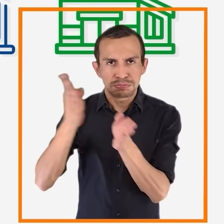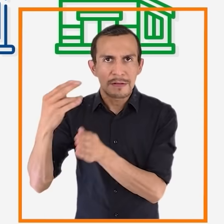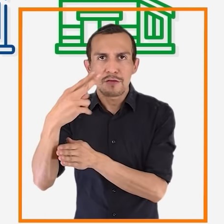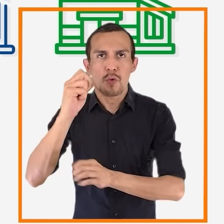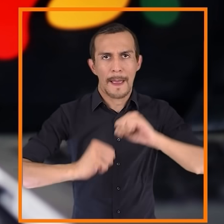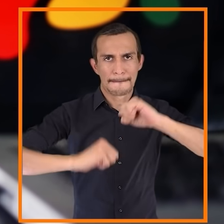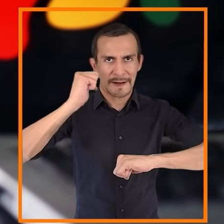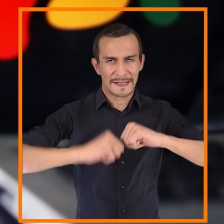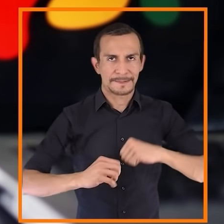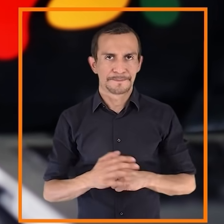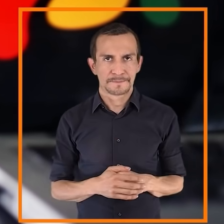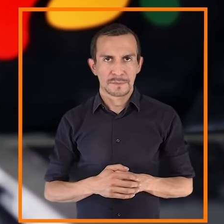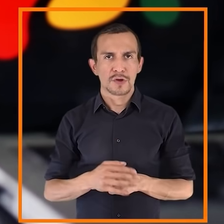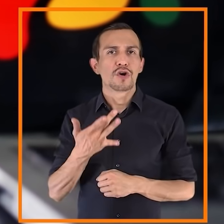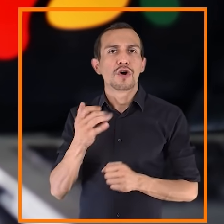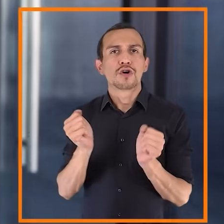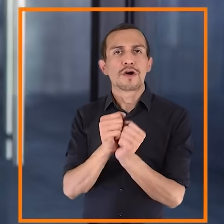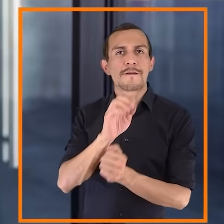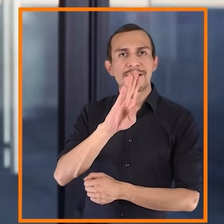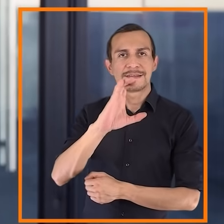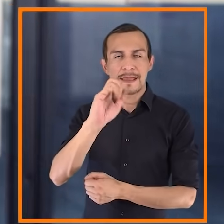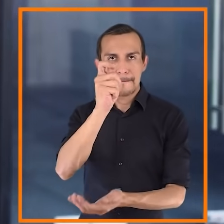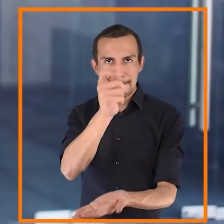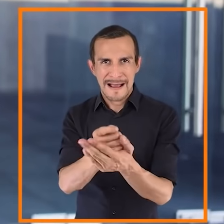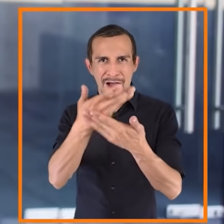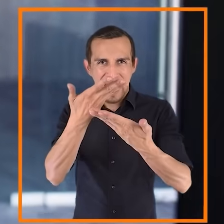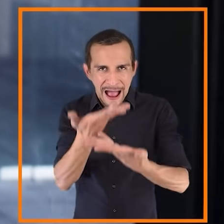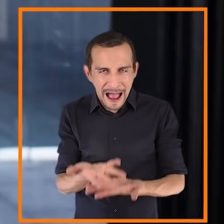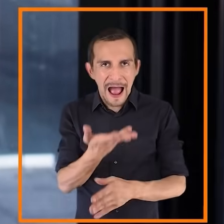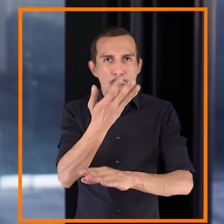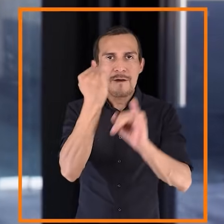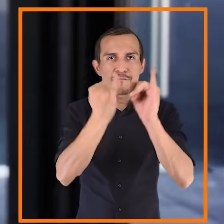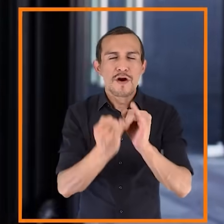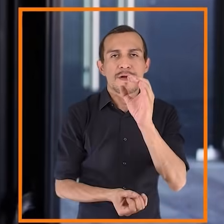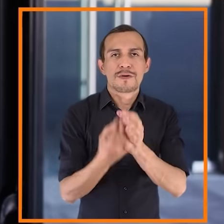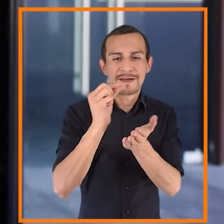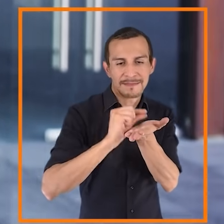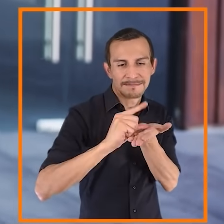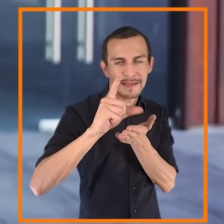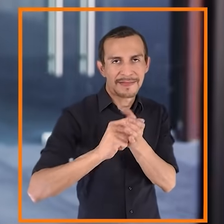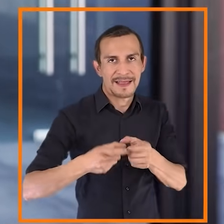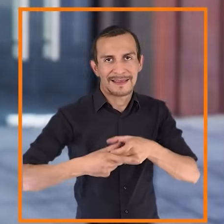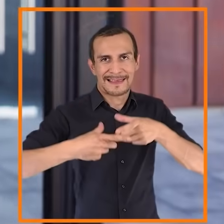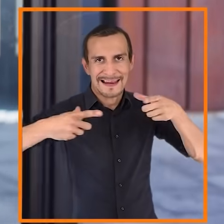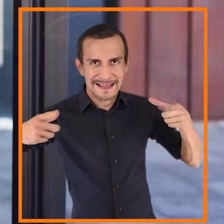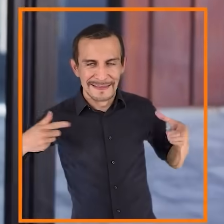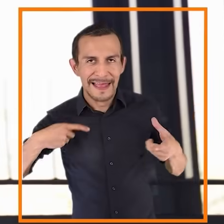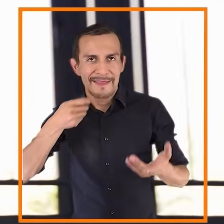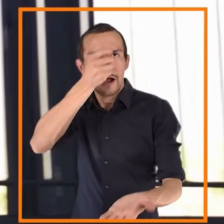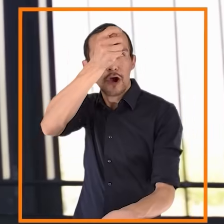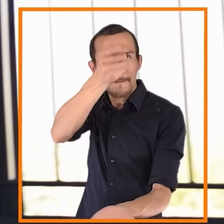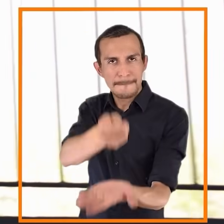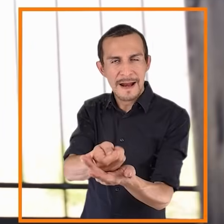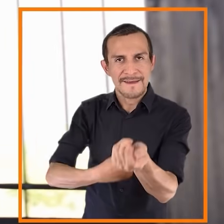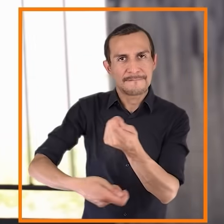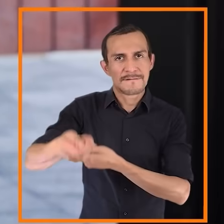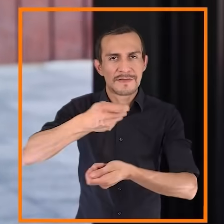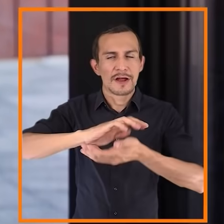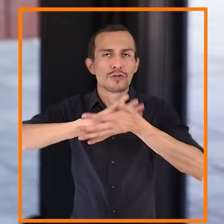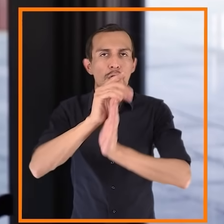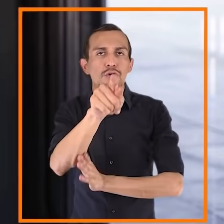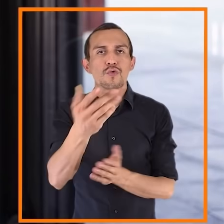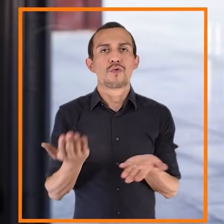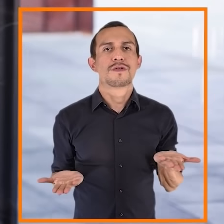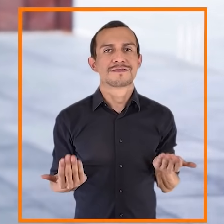tu empresa. Porque con BCI Pago ahora tienes una forma diferente de emprender, de crecer, de comprar y